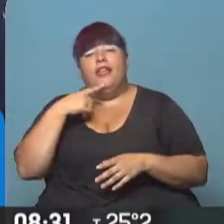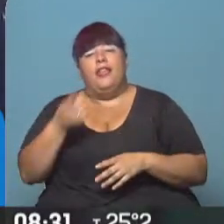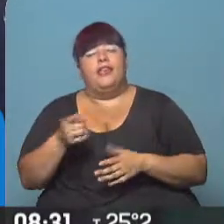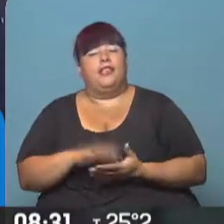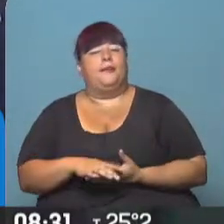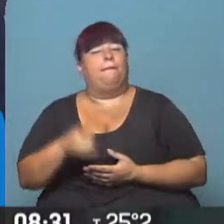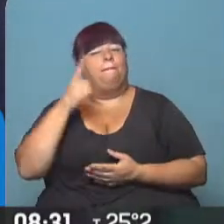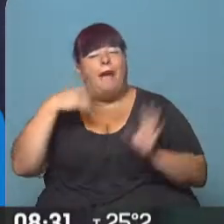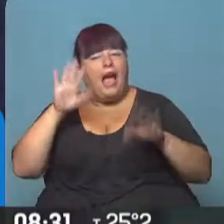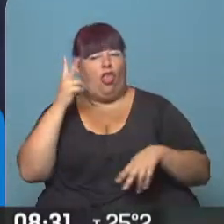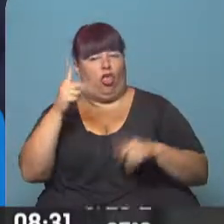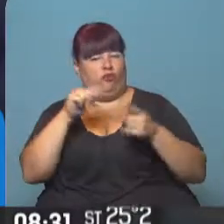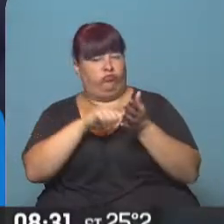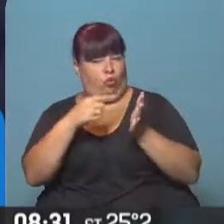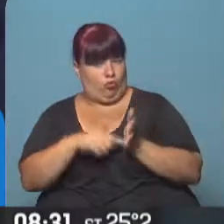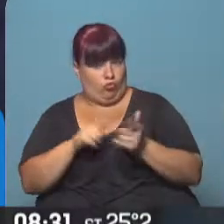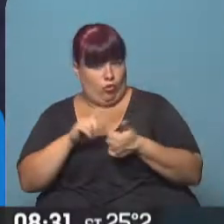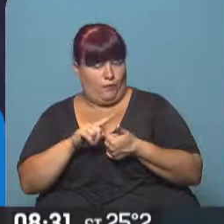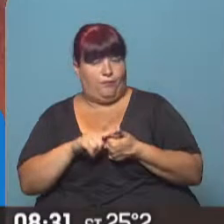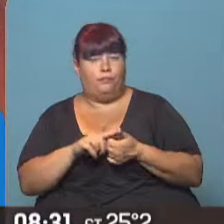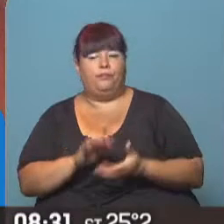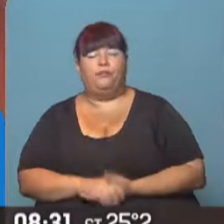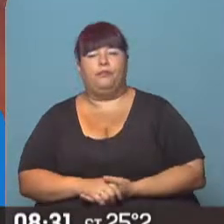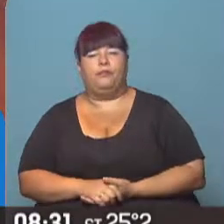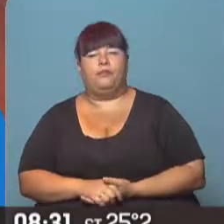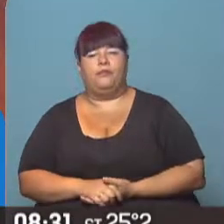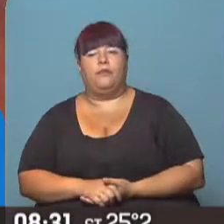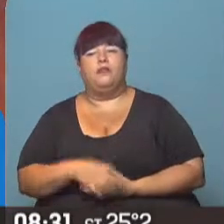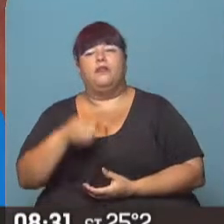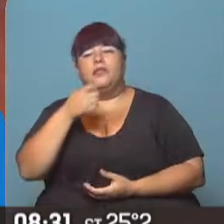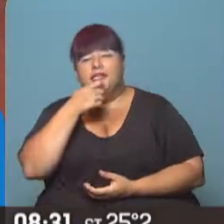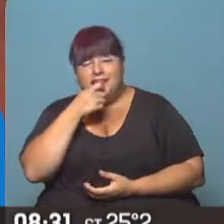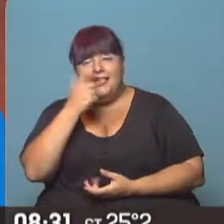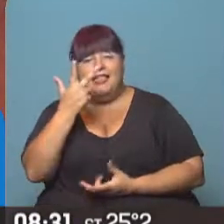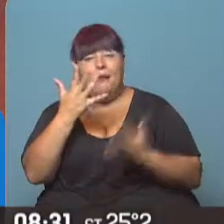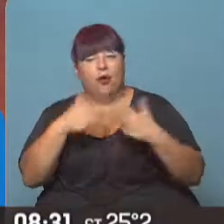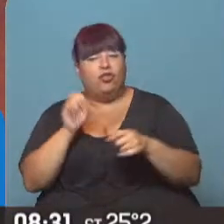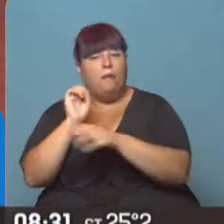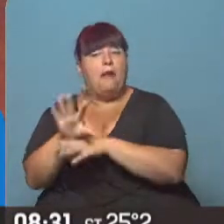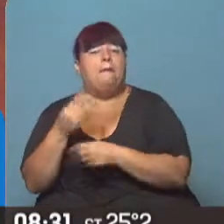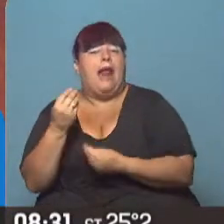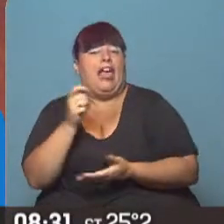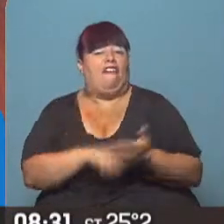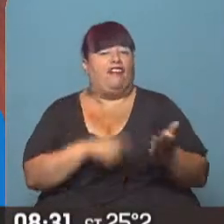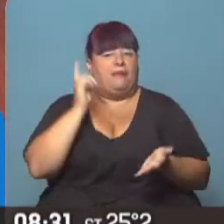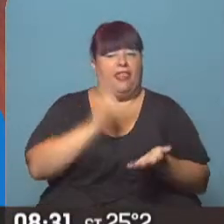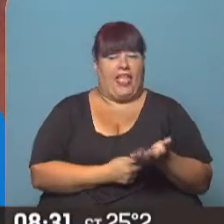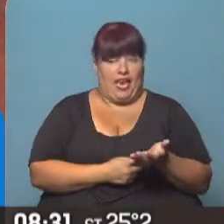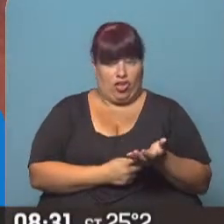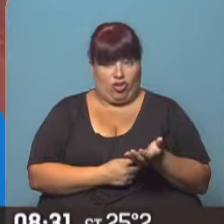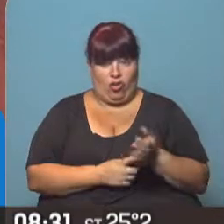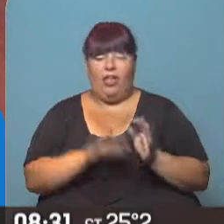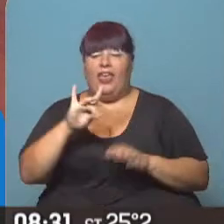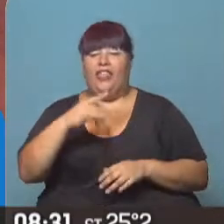marcaron principalmente en dos puntos. Primero, si se van a mandar 3 proyectos de ley, ¿para qué se firmó el decreto,